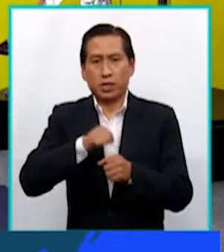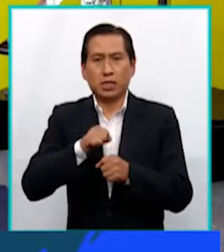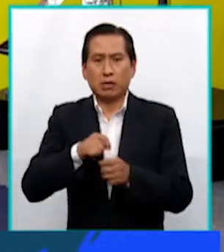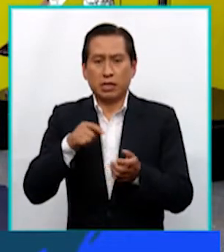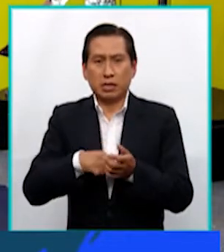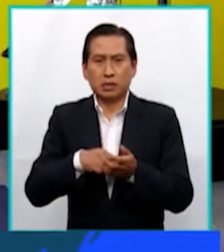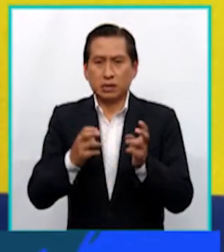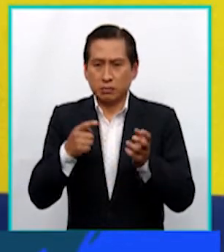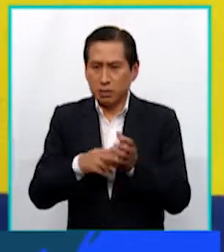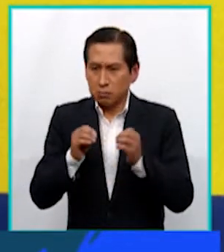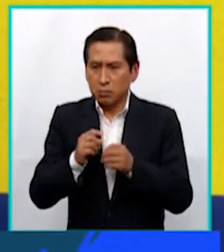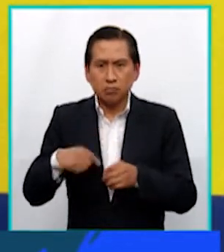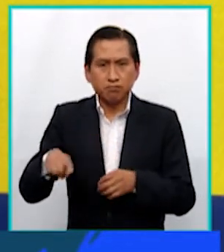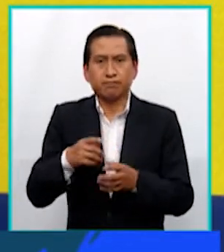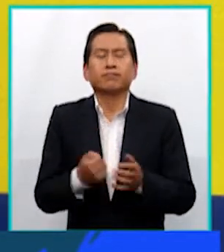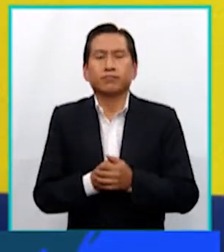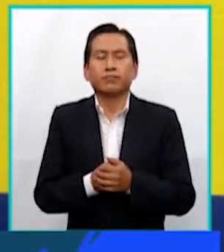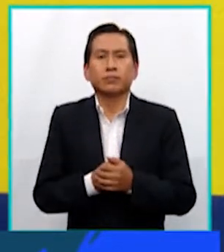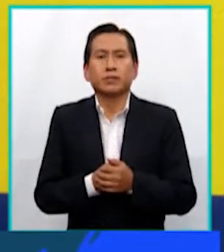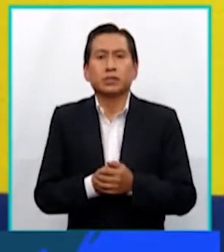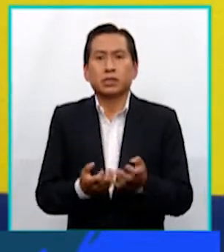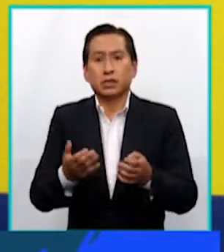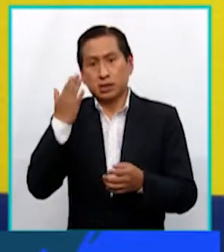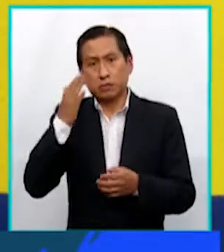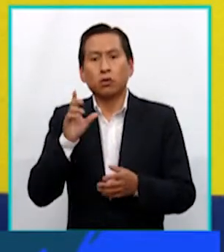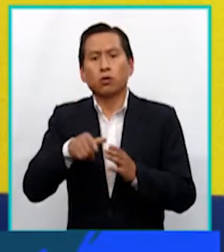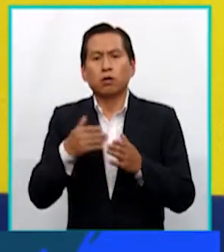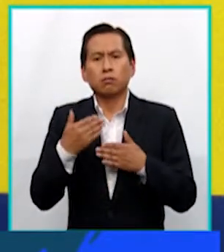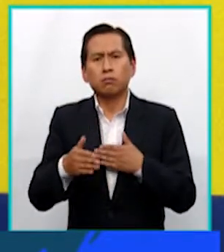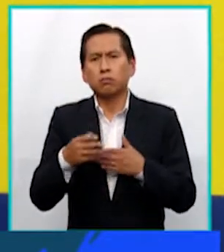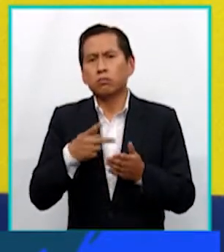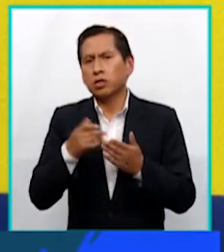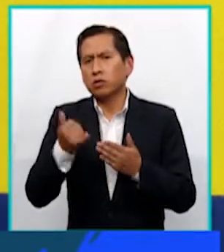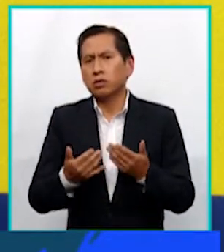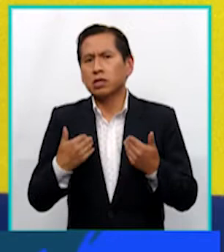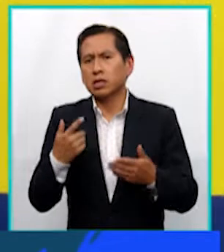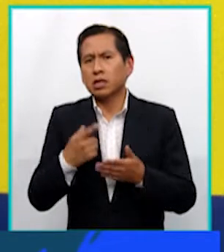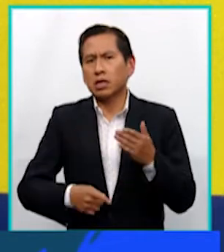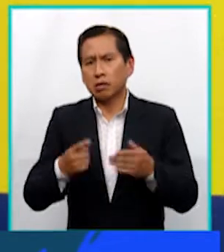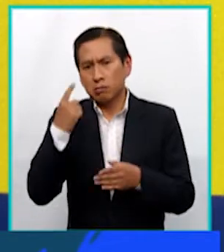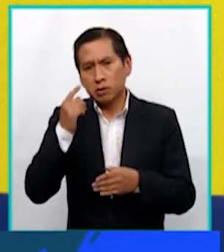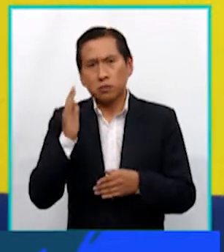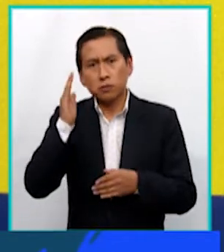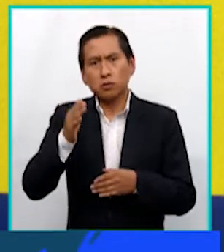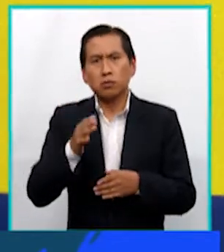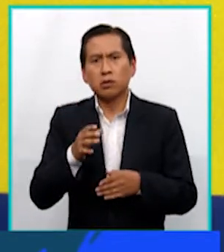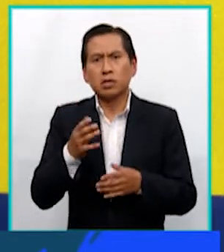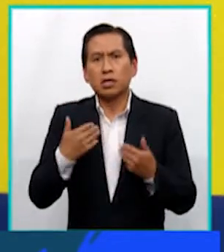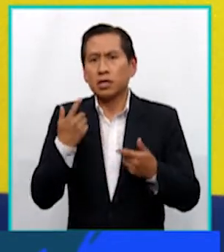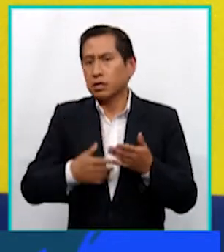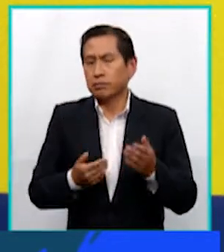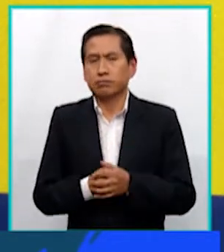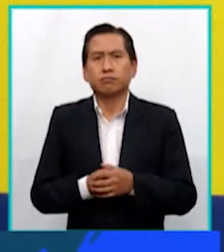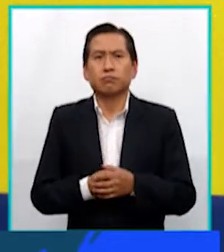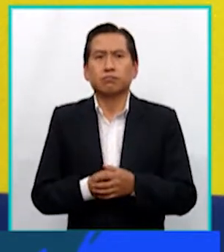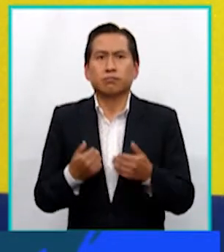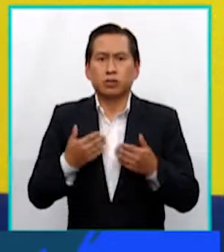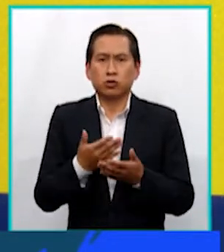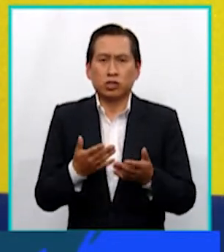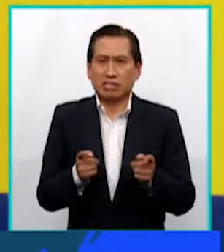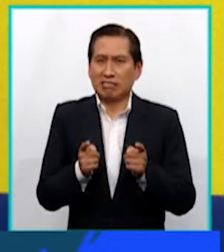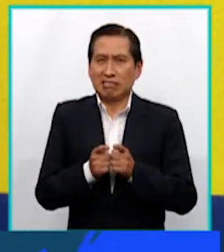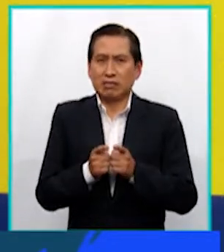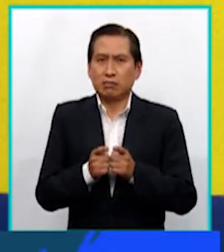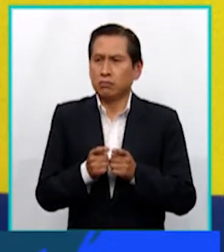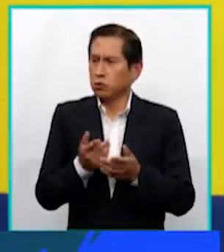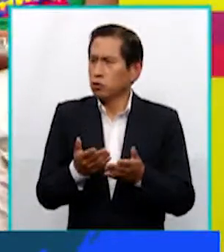por esta línea, chicos, de verdad. Y quiero saber qué se viene como proyectos, qué tienen en mente hacer, qué vienen, a ver. Se vienen cositas. A